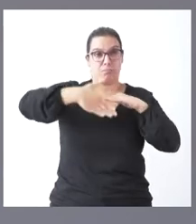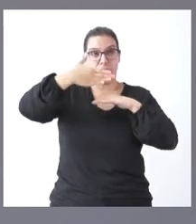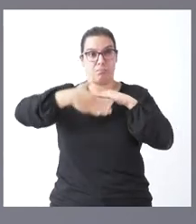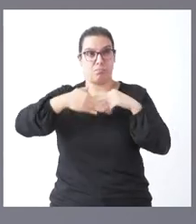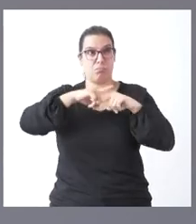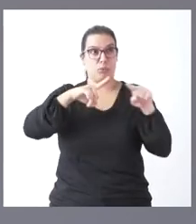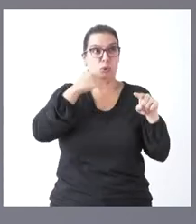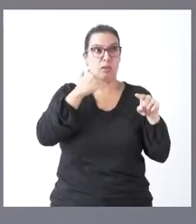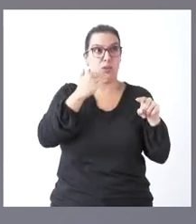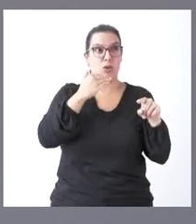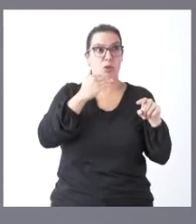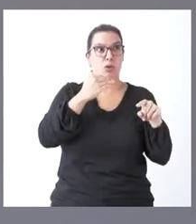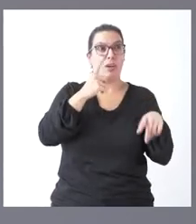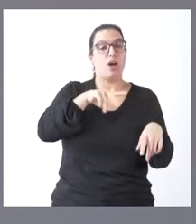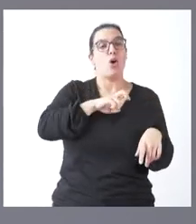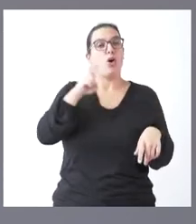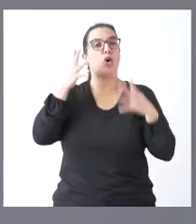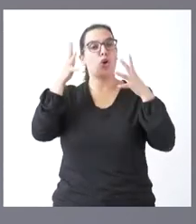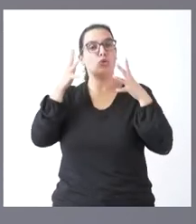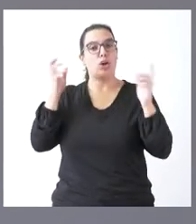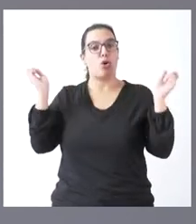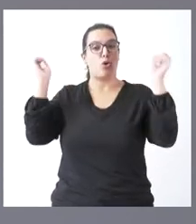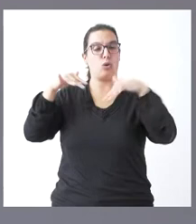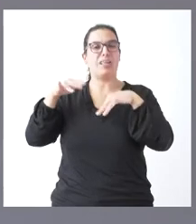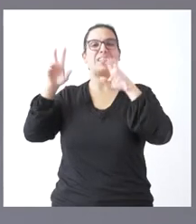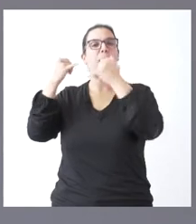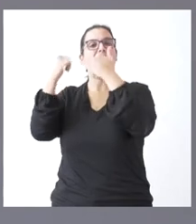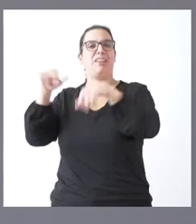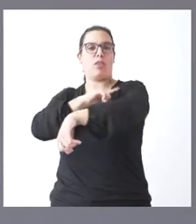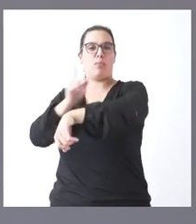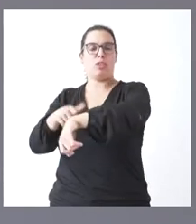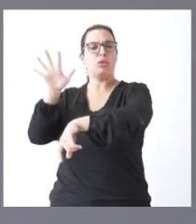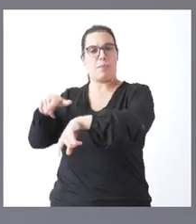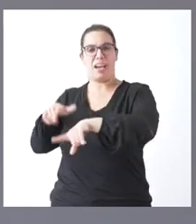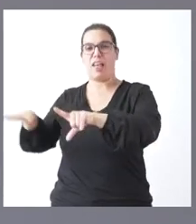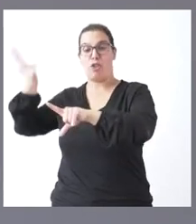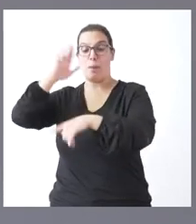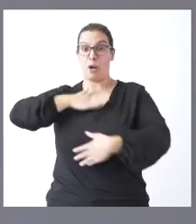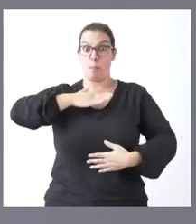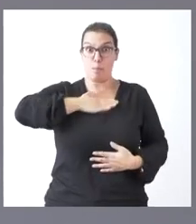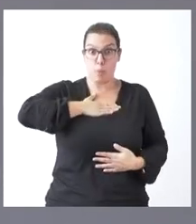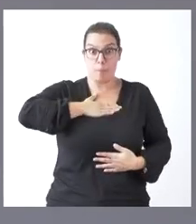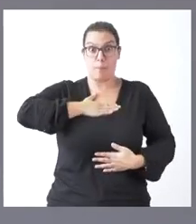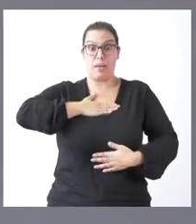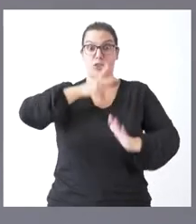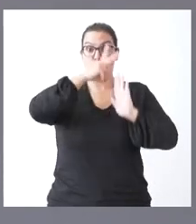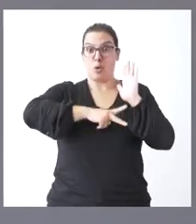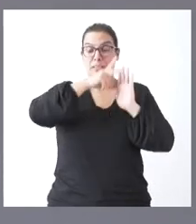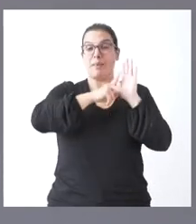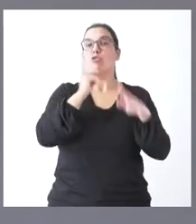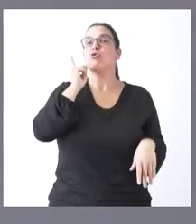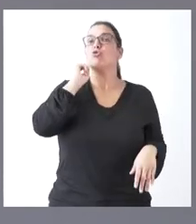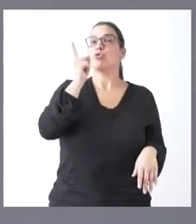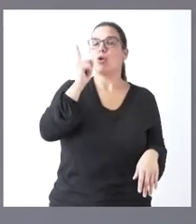hay otra del Consejo interterritorial los eventos deportivos multitudinarios el ámbito económico creo que se queda en vigor la guía